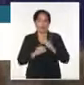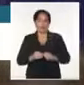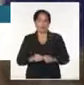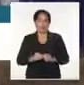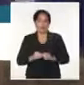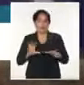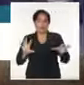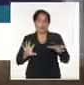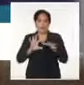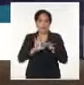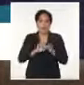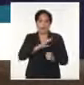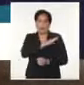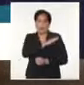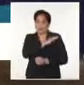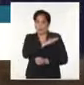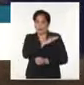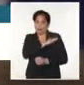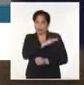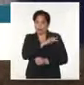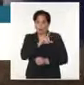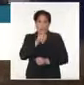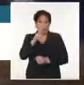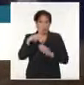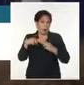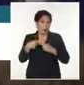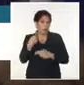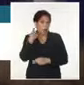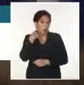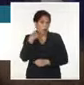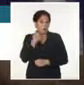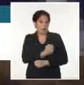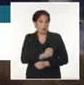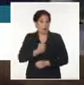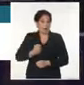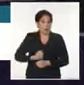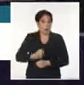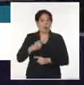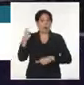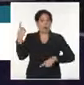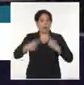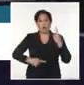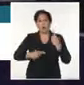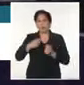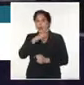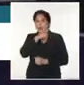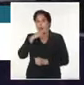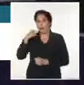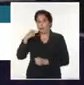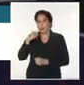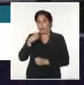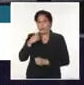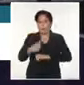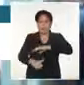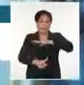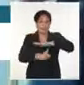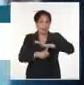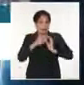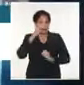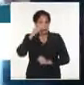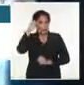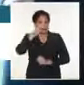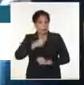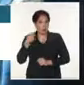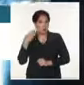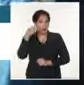alianza militar ha patrocinado durante los últimos 2 años, recordemos, los esfuerzos bélicos contra Rusia. El presidente ucraniano Volodymyr Zelensky viajó a la